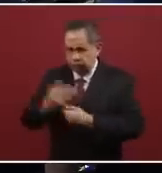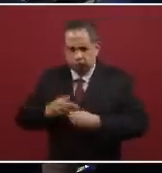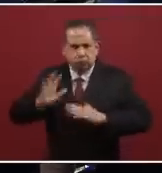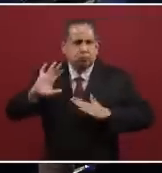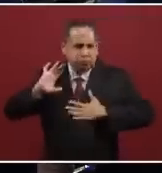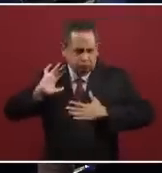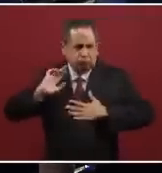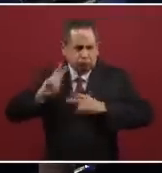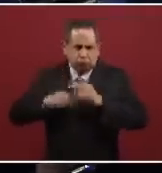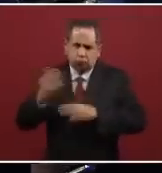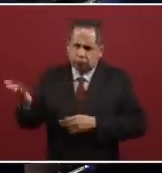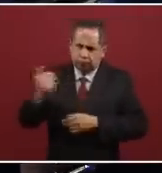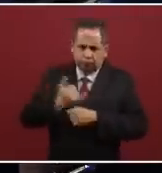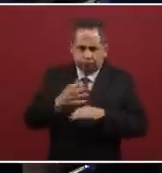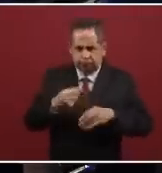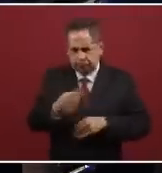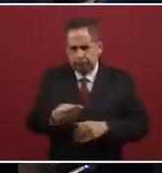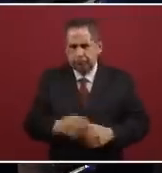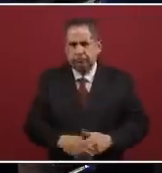eso.